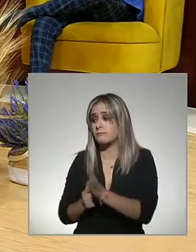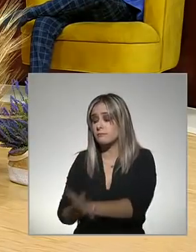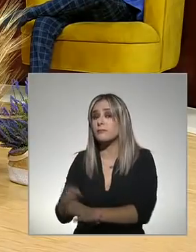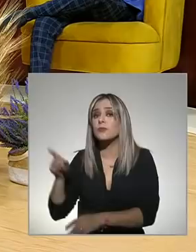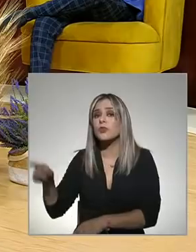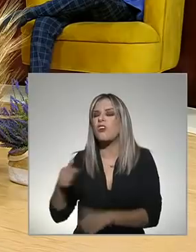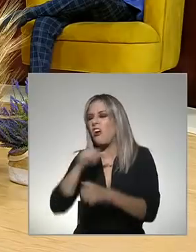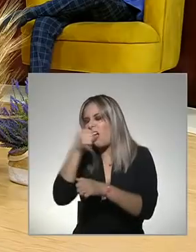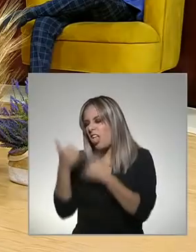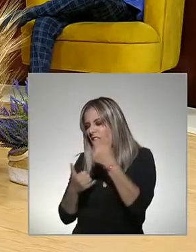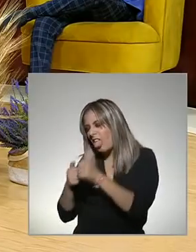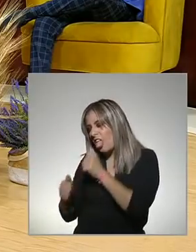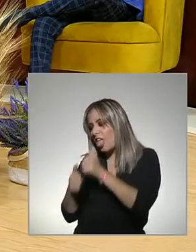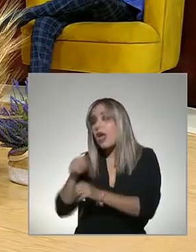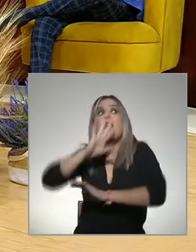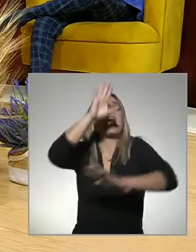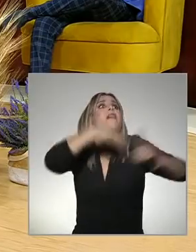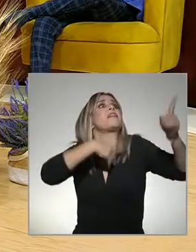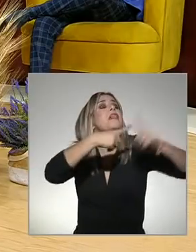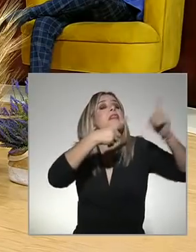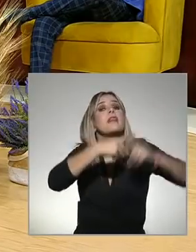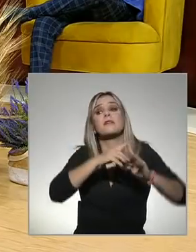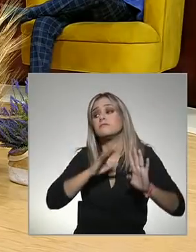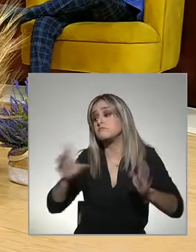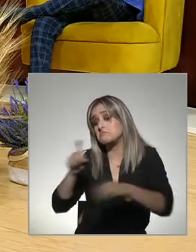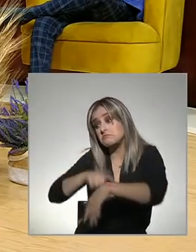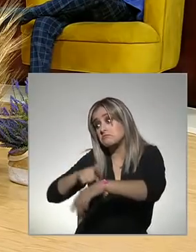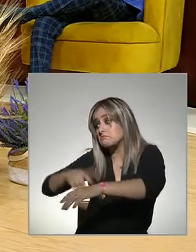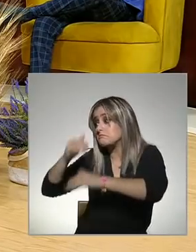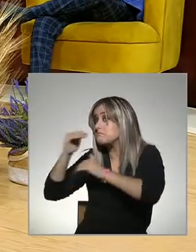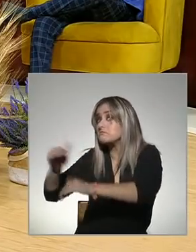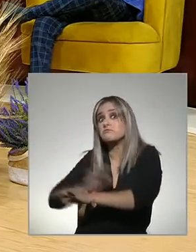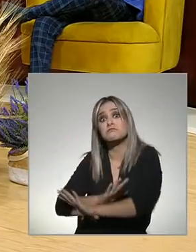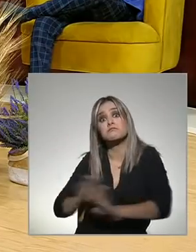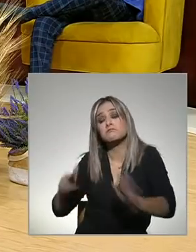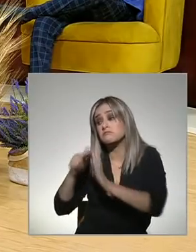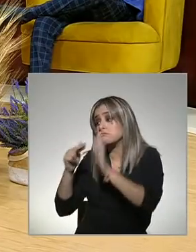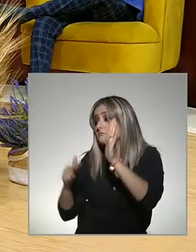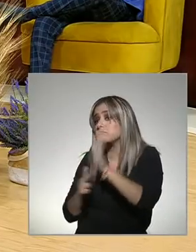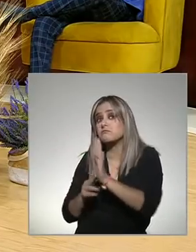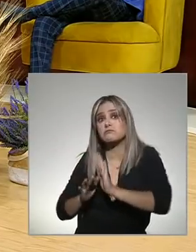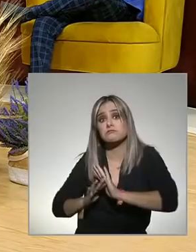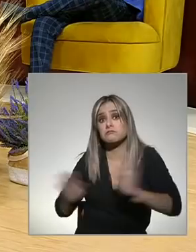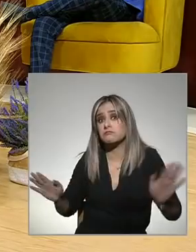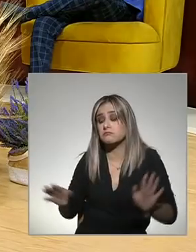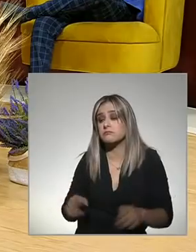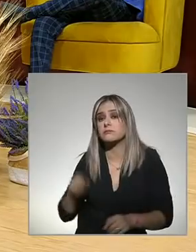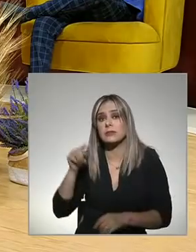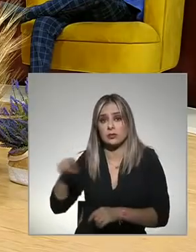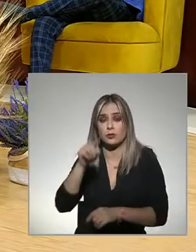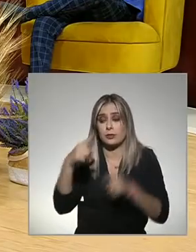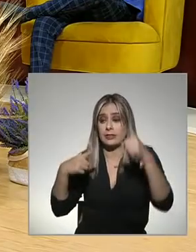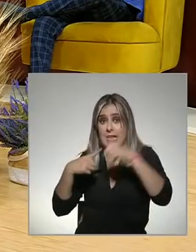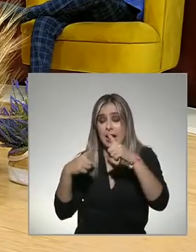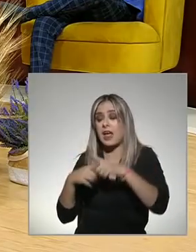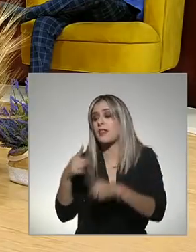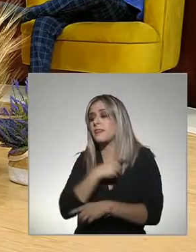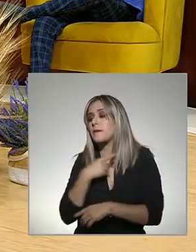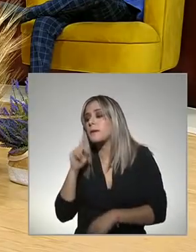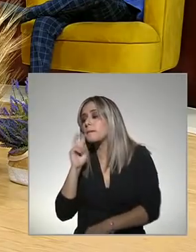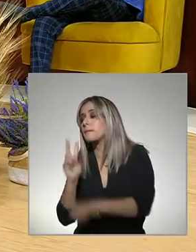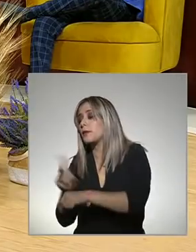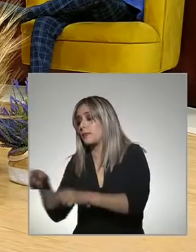consecuencia. Y tú sabías que era la consecuencia. Y otro tip que yo daría es, si vas a darle, si el niño va a hacer tarea, la computadora debe estar en un lugar donde esté a la vista de